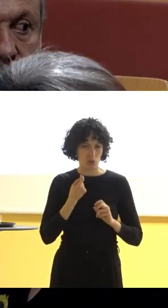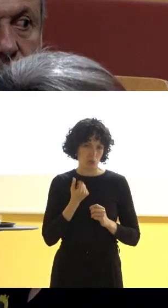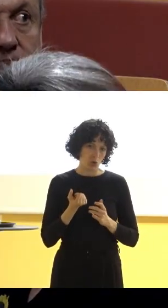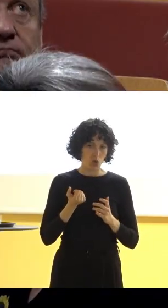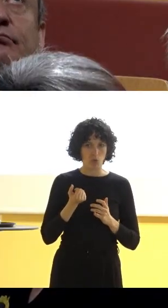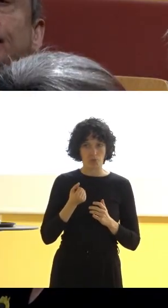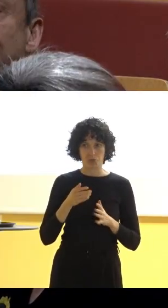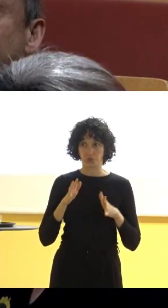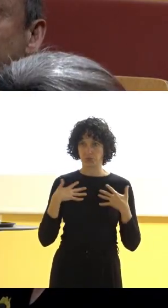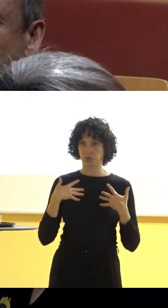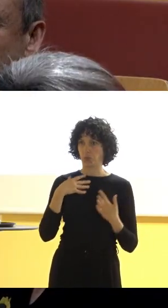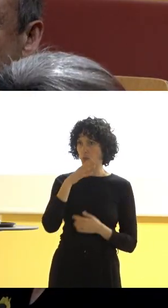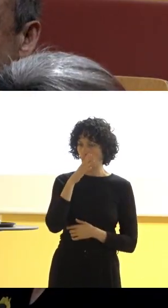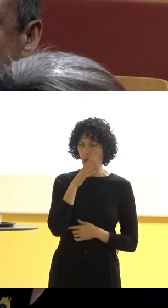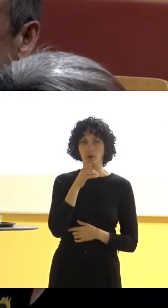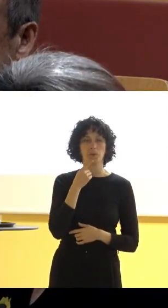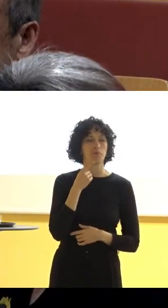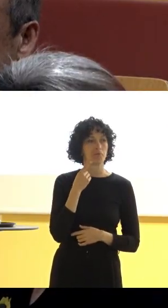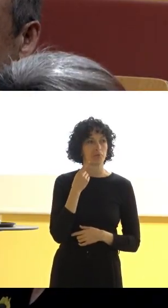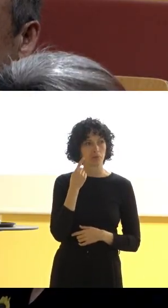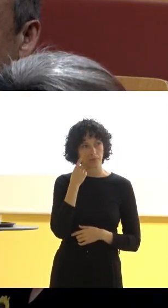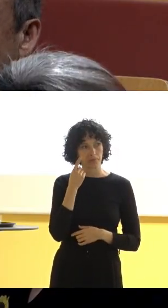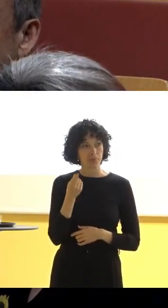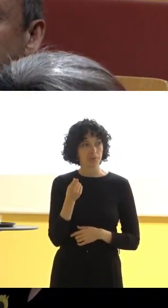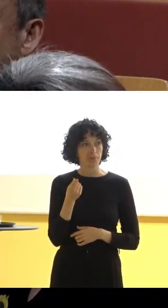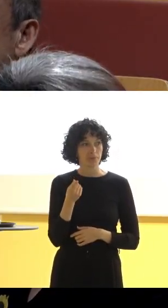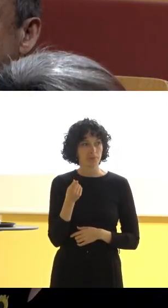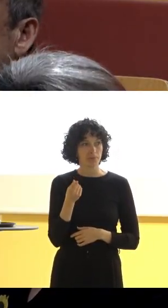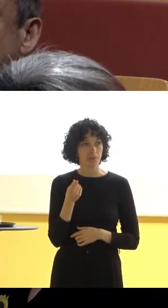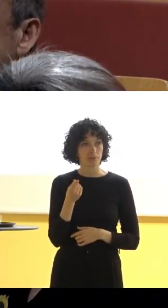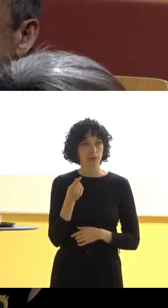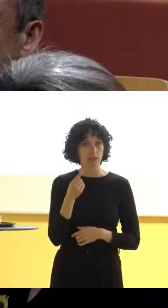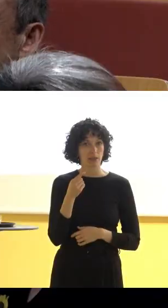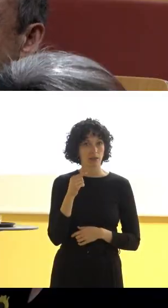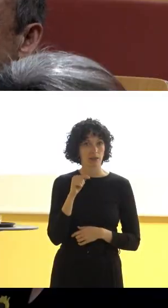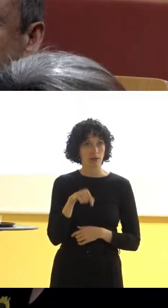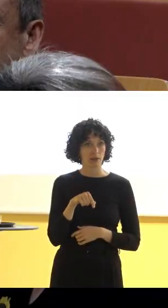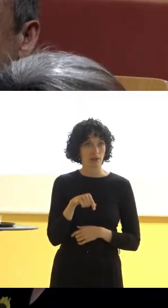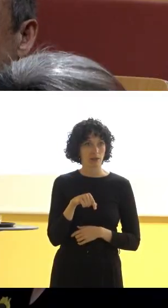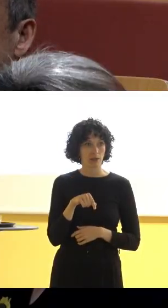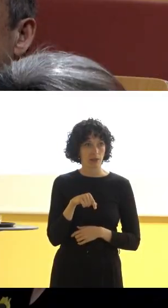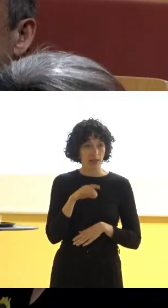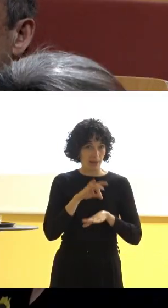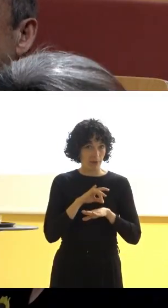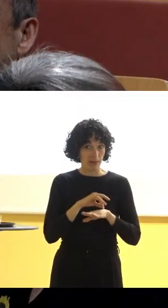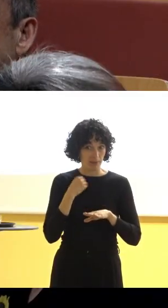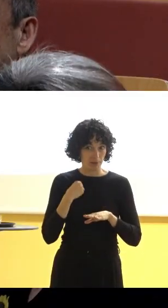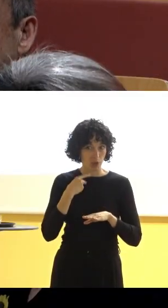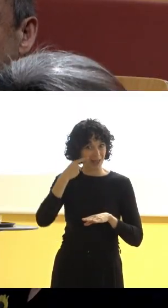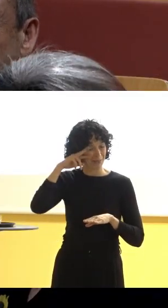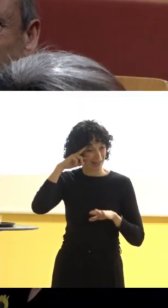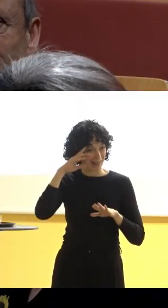poco perpleja cuando vi que no tenían ninguna experiencia de esa enfermedad, donde tenían asignadas, estoy hablando de hace 10